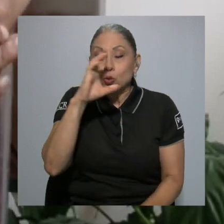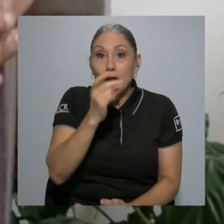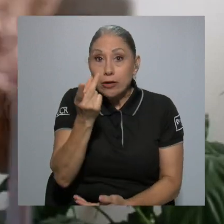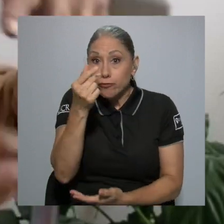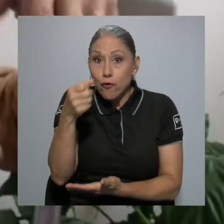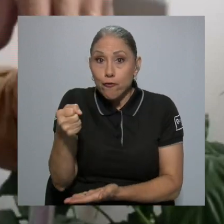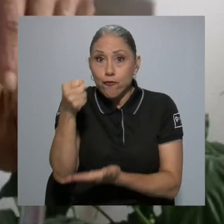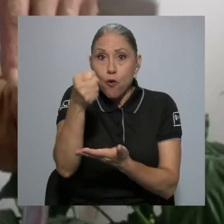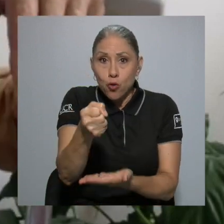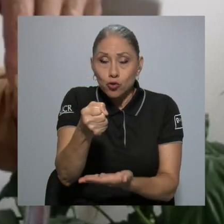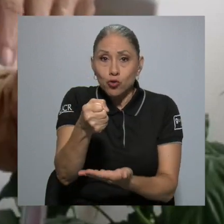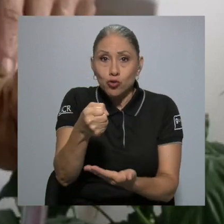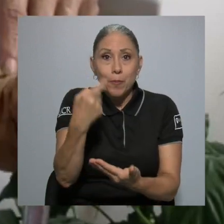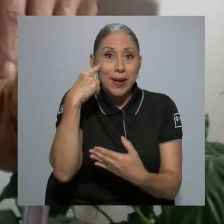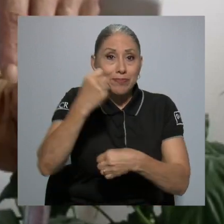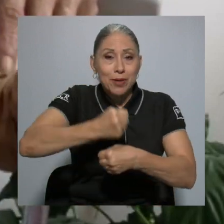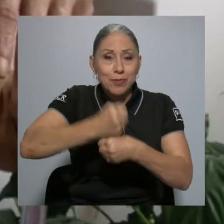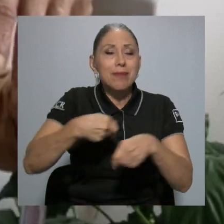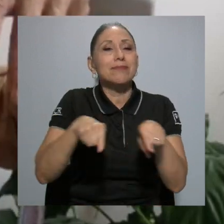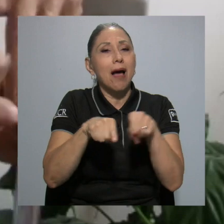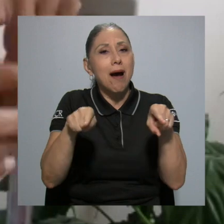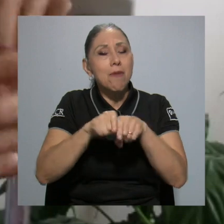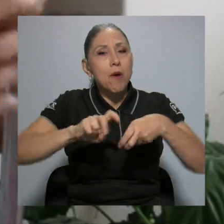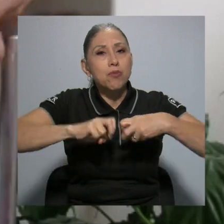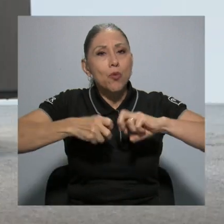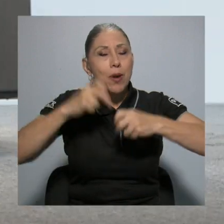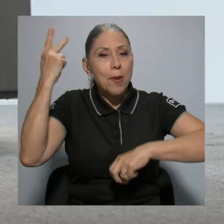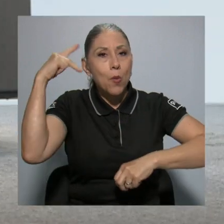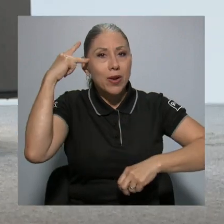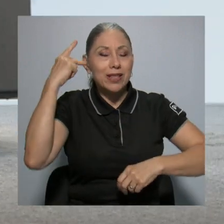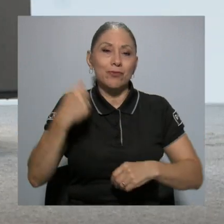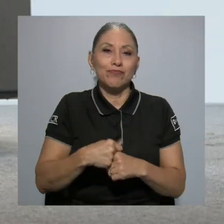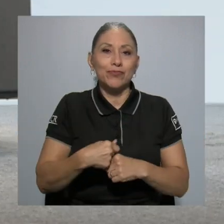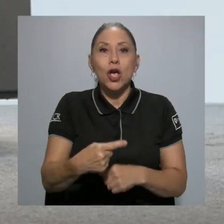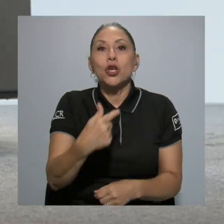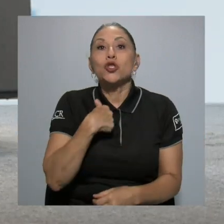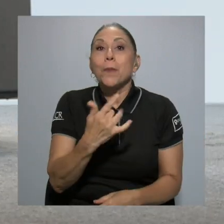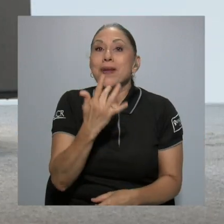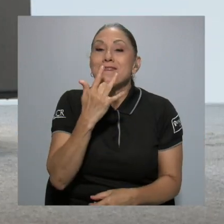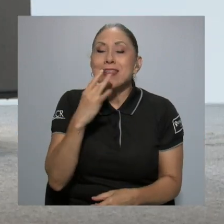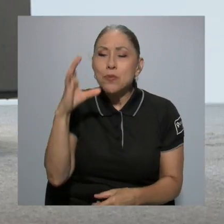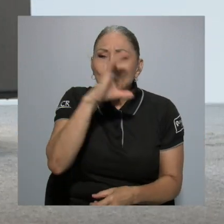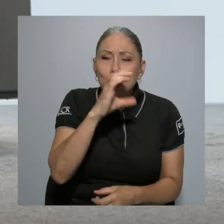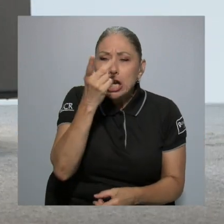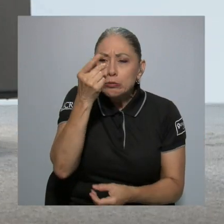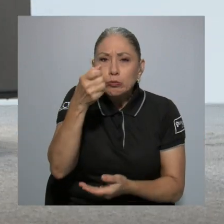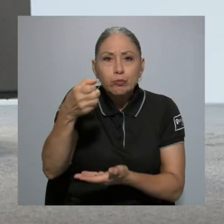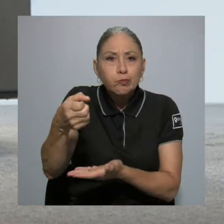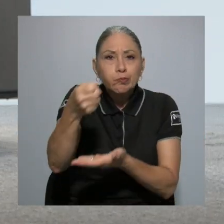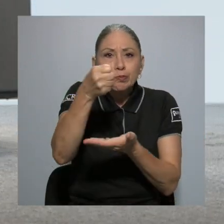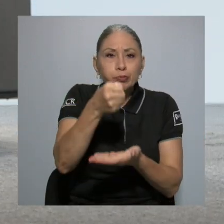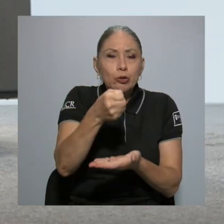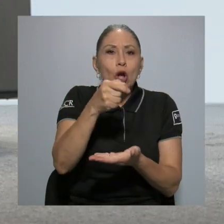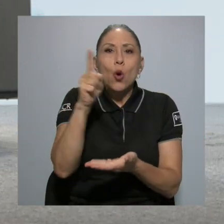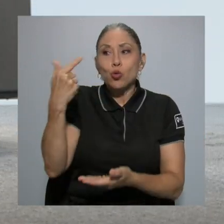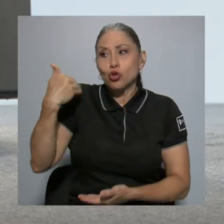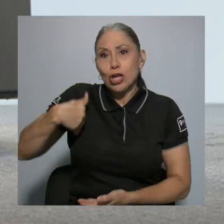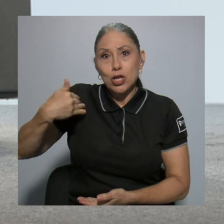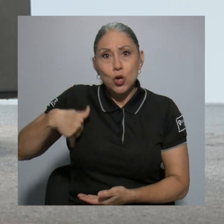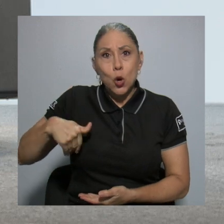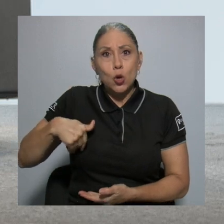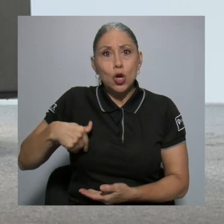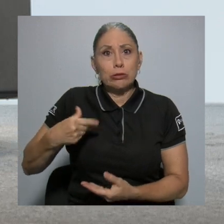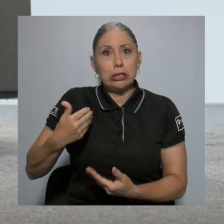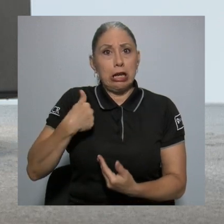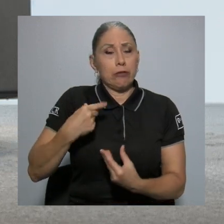los fondos también es un problema político. Preferí encontrar los fondos en un